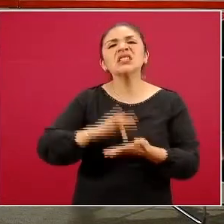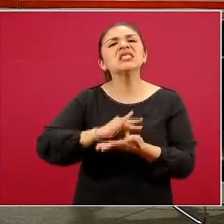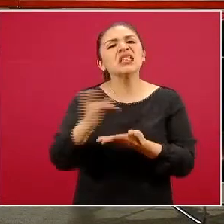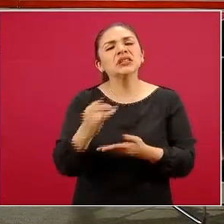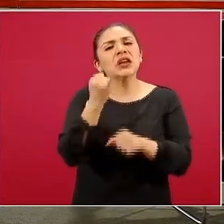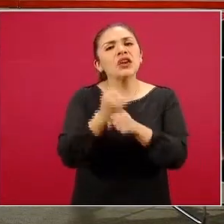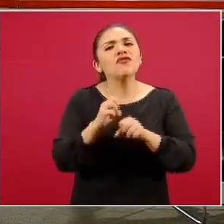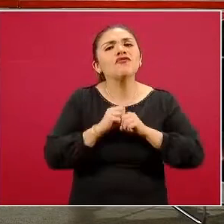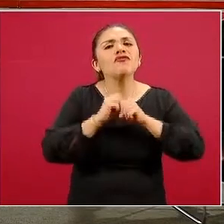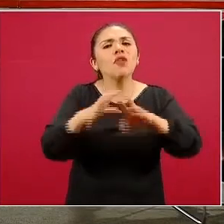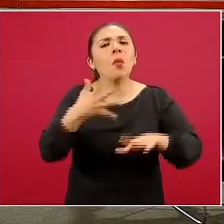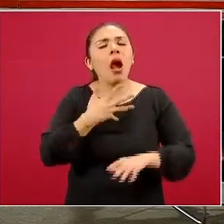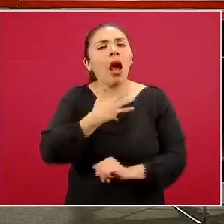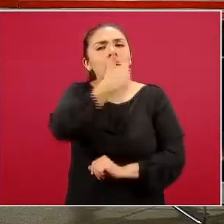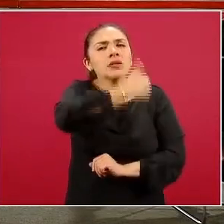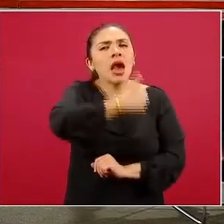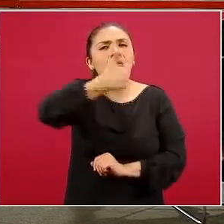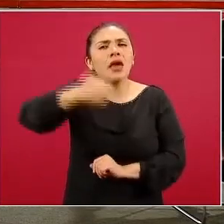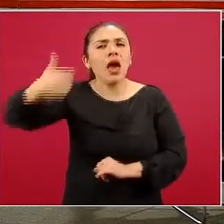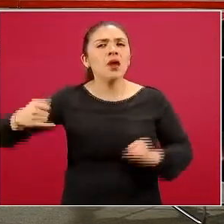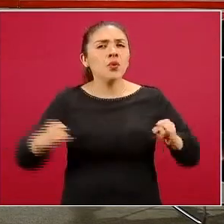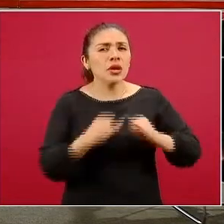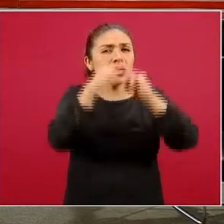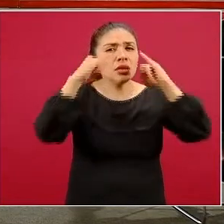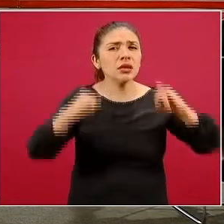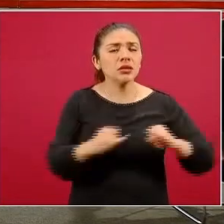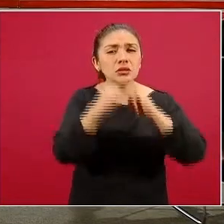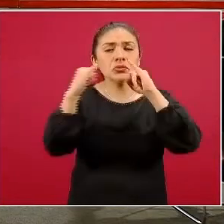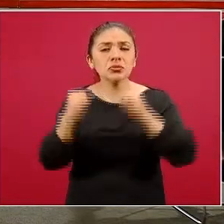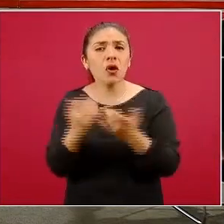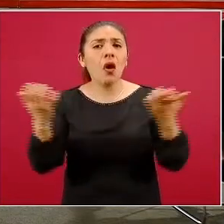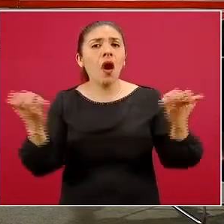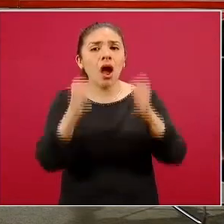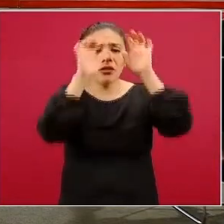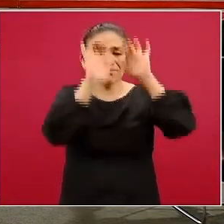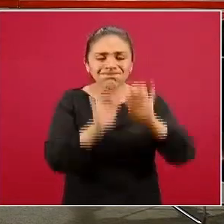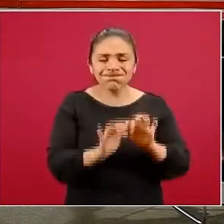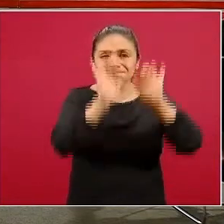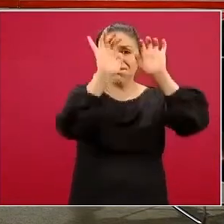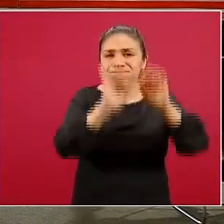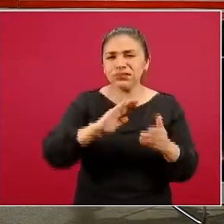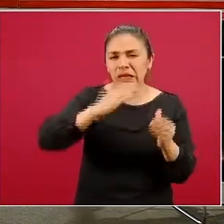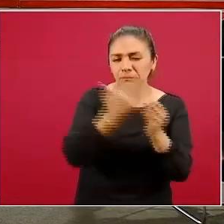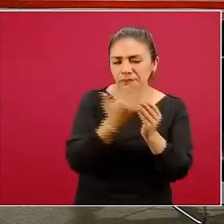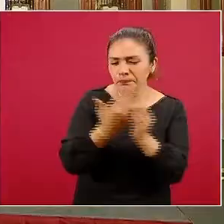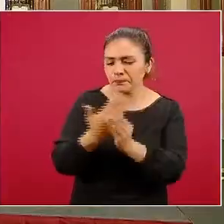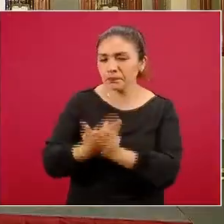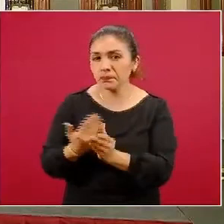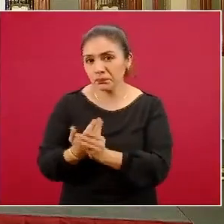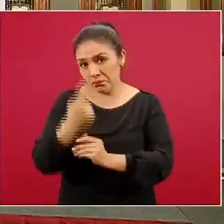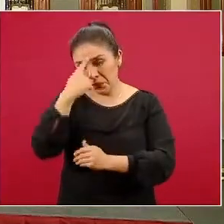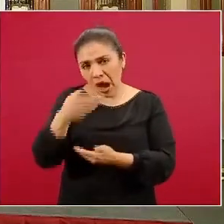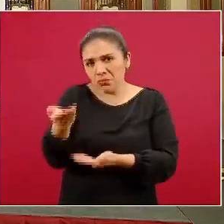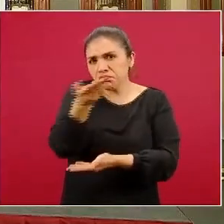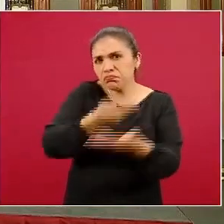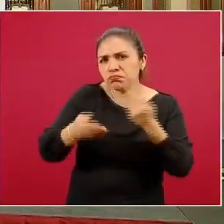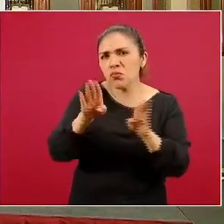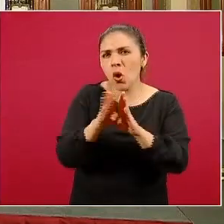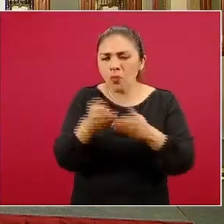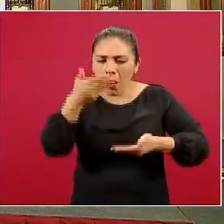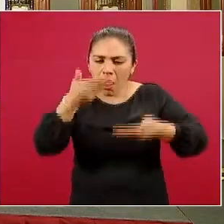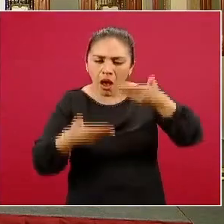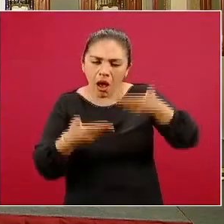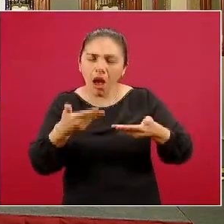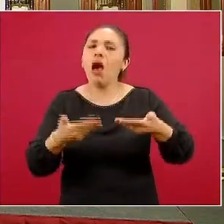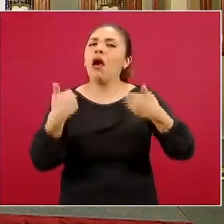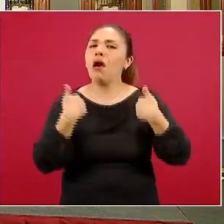la información que cada una de las instituciones va a recolectar, y se comparan y se hacen algo